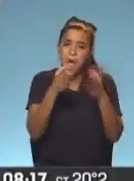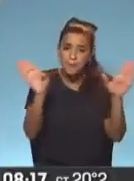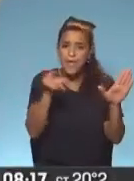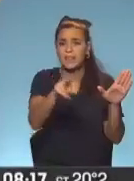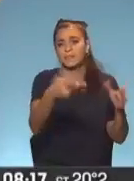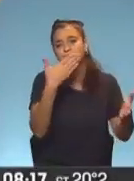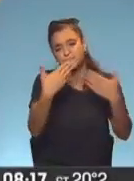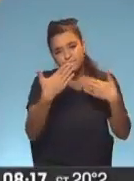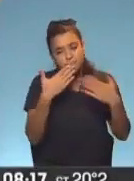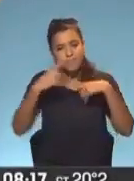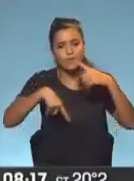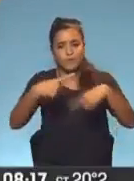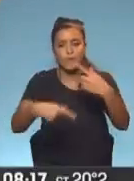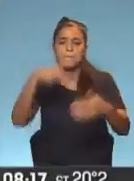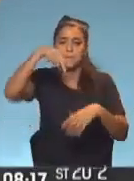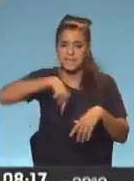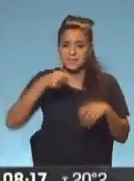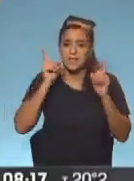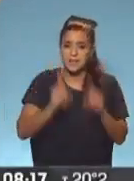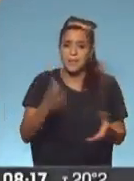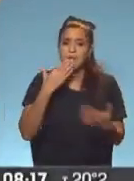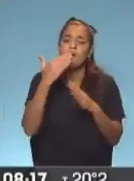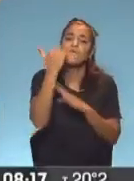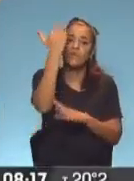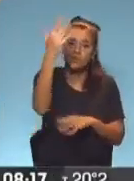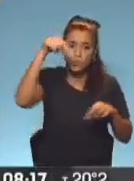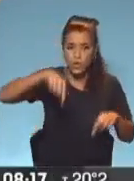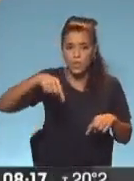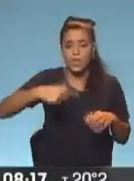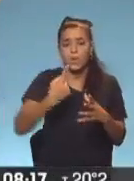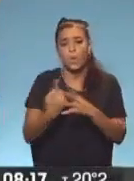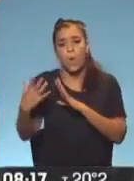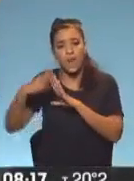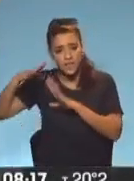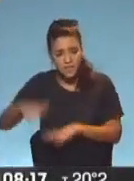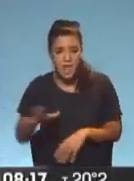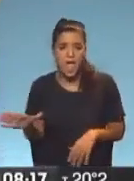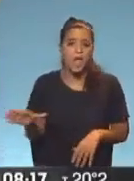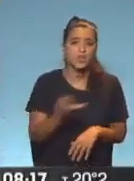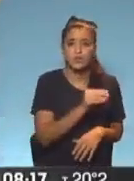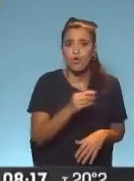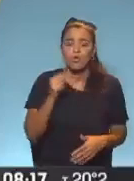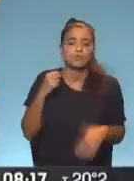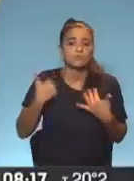para seguir hablando del presente, pero sobre todo del futuro de esta cuarentena que a todo el mundo tiene